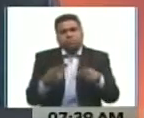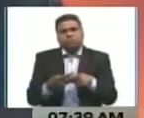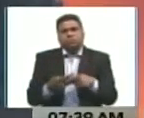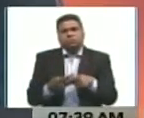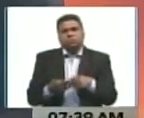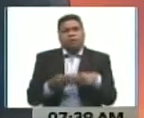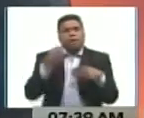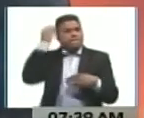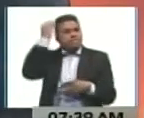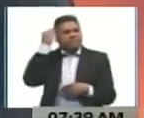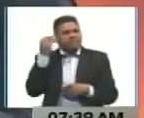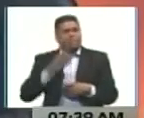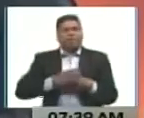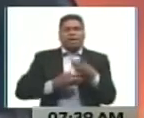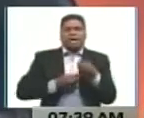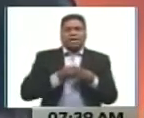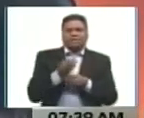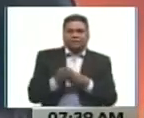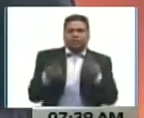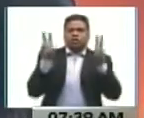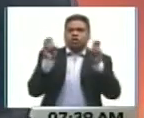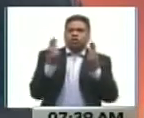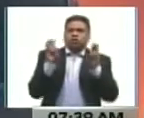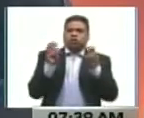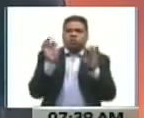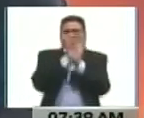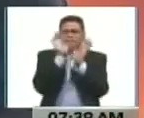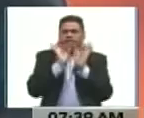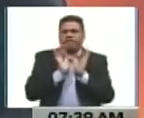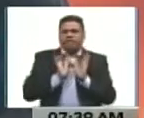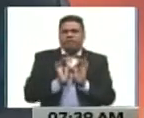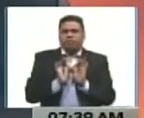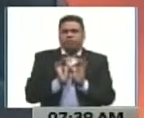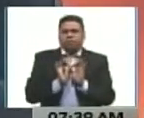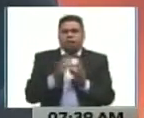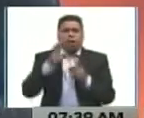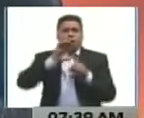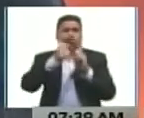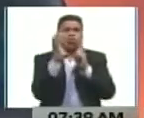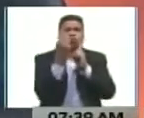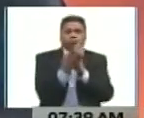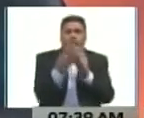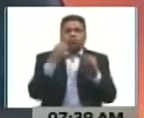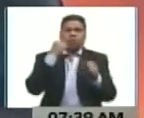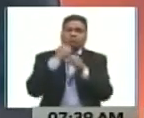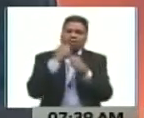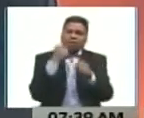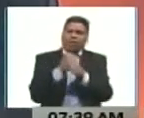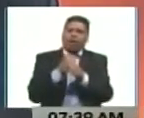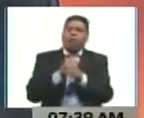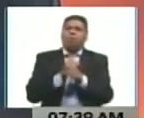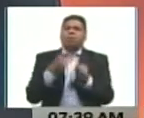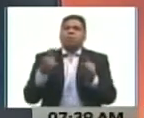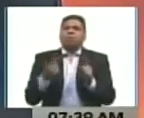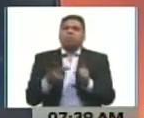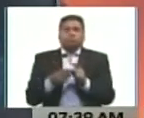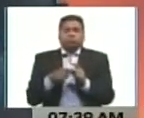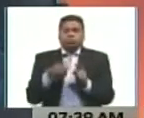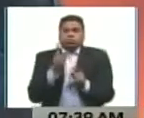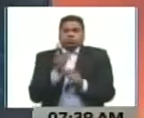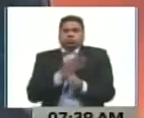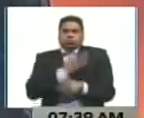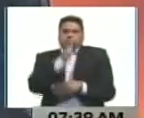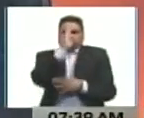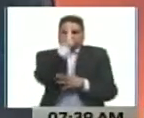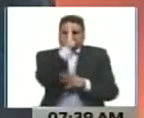desentrañados, para poder crear lo nuevo, poder elaborar esta cultura del trabajo, esta diversificación económica, sin perder